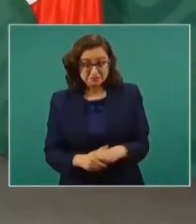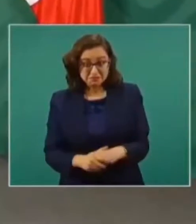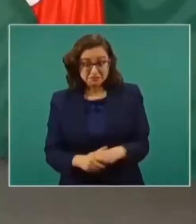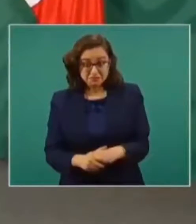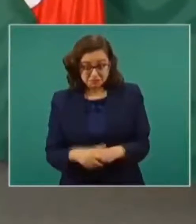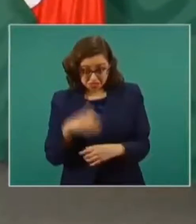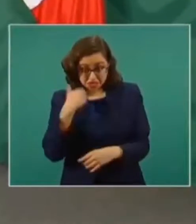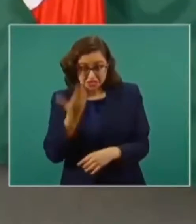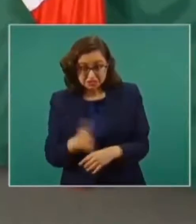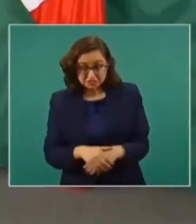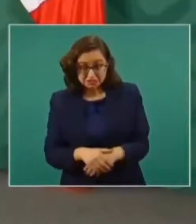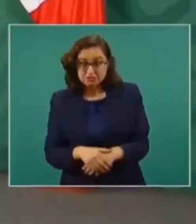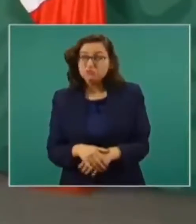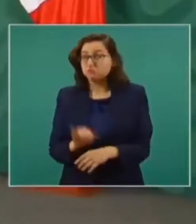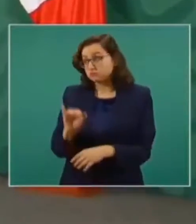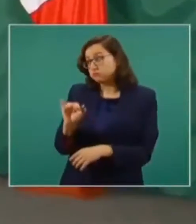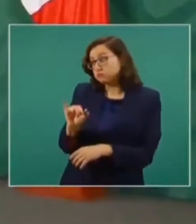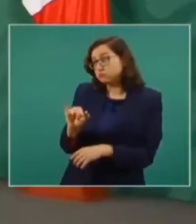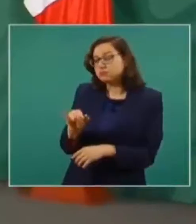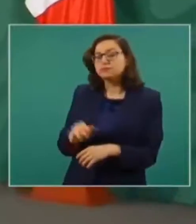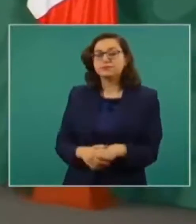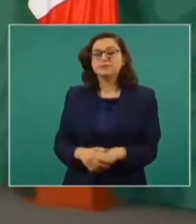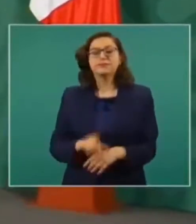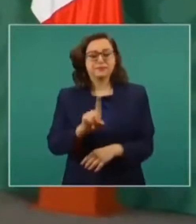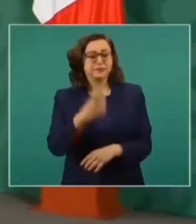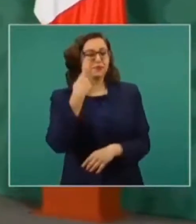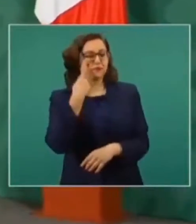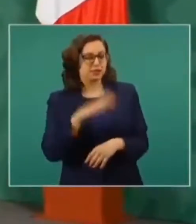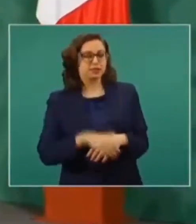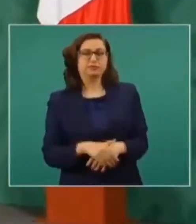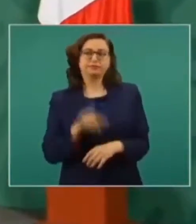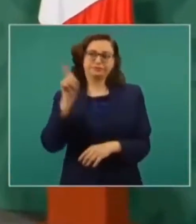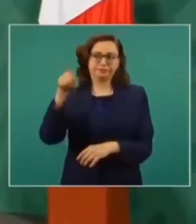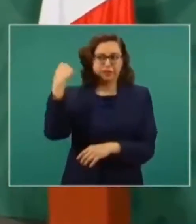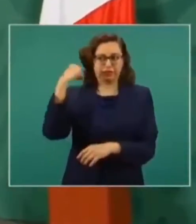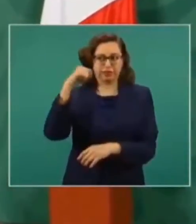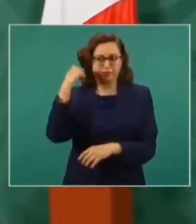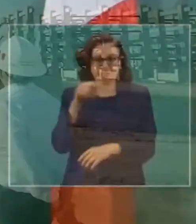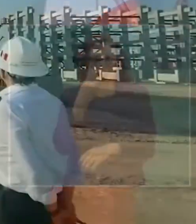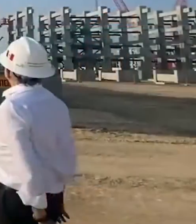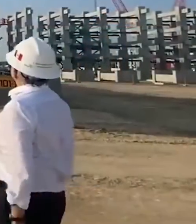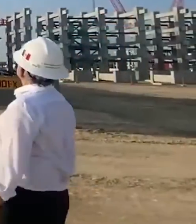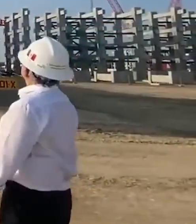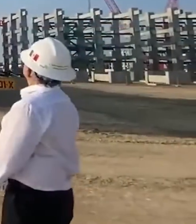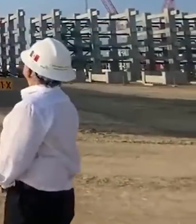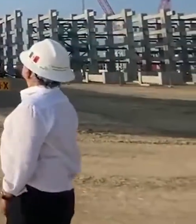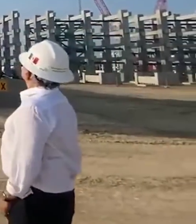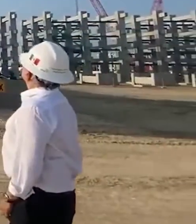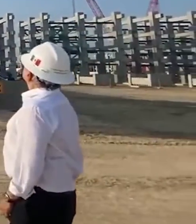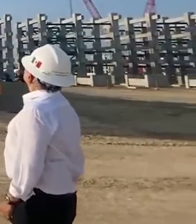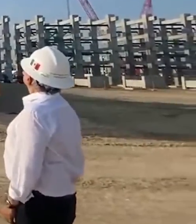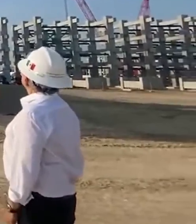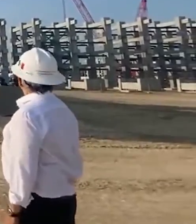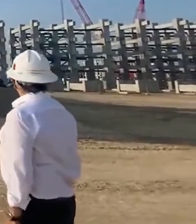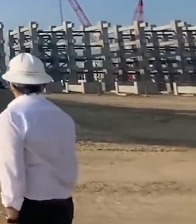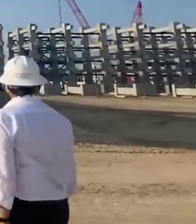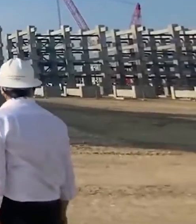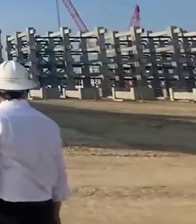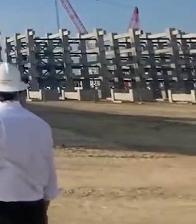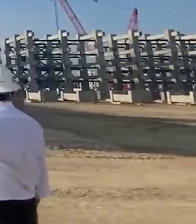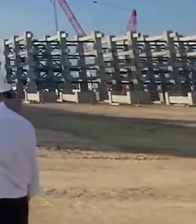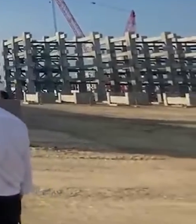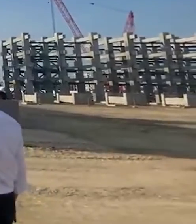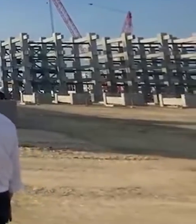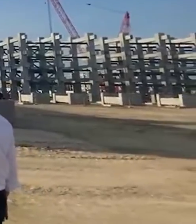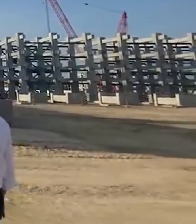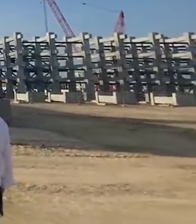le pidieron que se reelija. En su conferencia de prensa en Palacio Nacional, el titular del Ejecutivo relató cómo